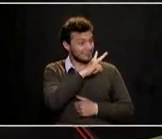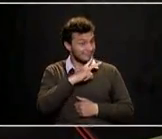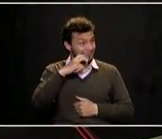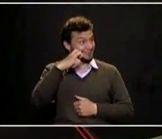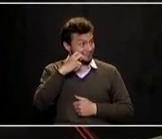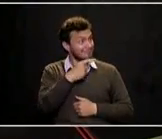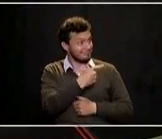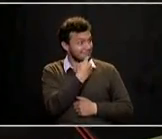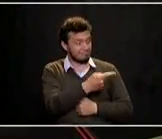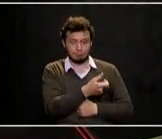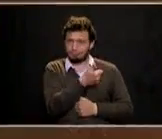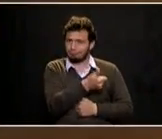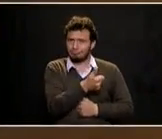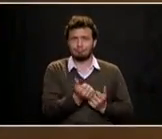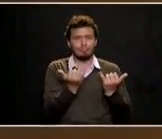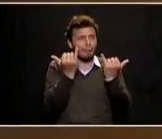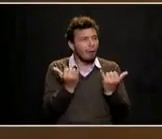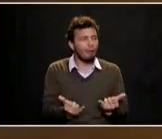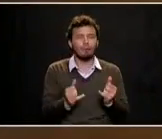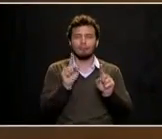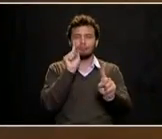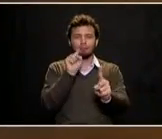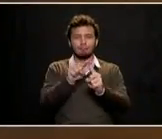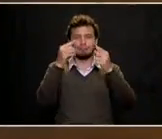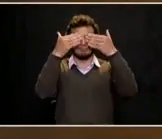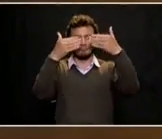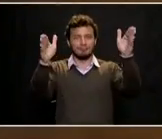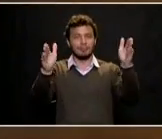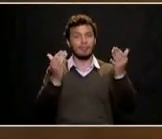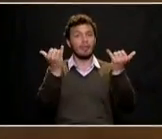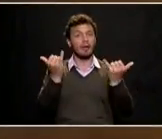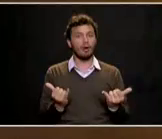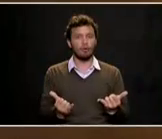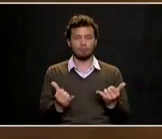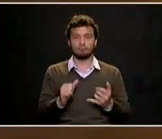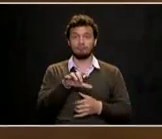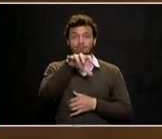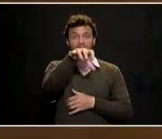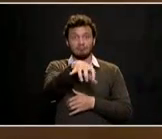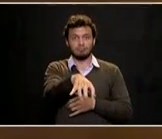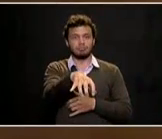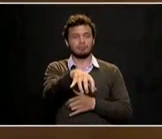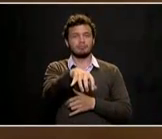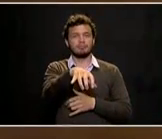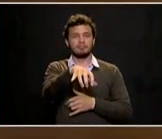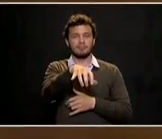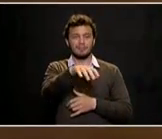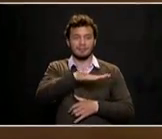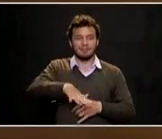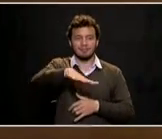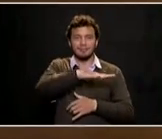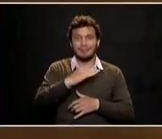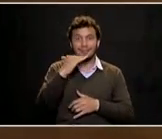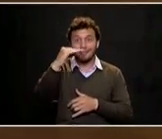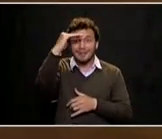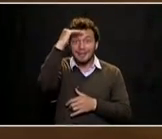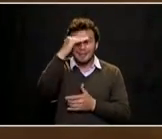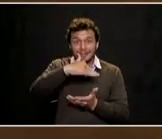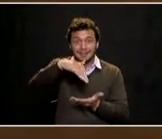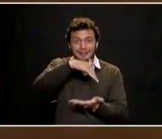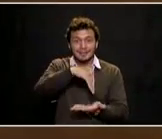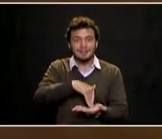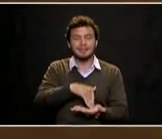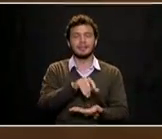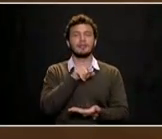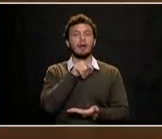esta justa democrática, el Palacio de Calibío, en pleno centro de Medellín, que por cierto hoy es un maravilloso museo,